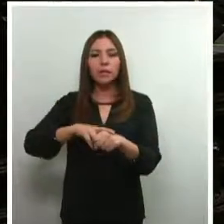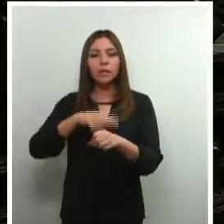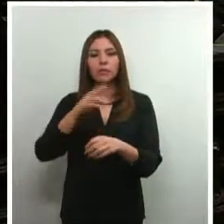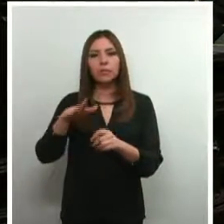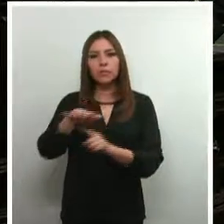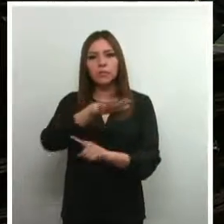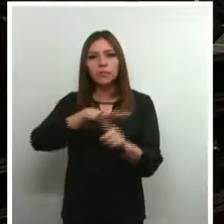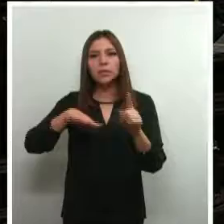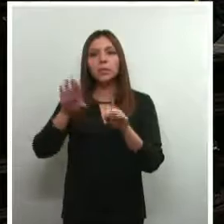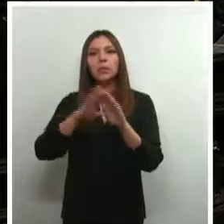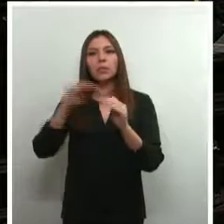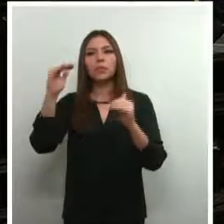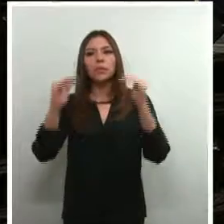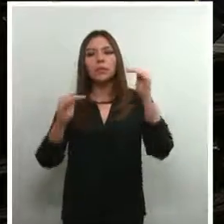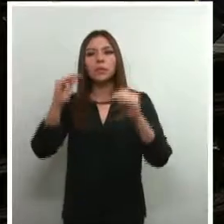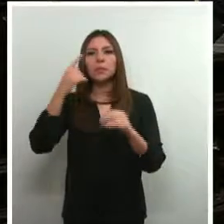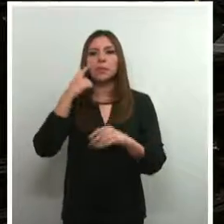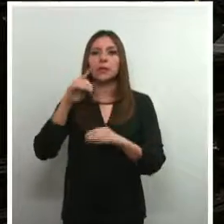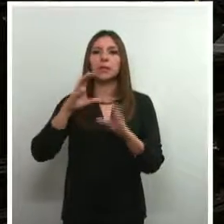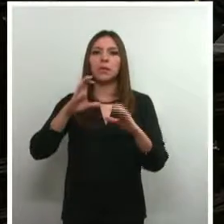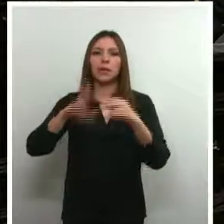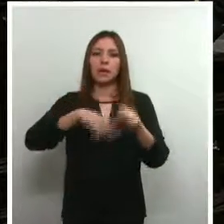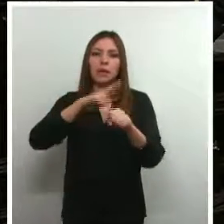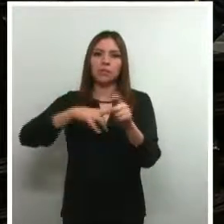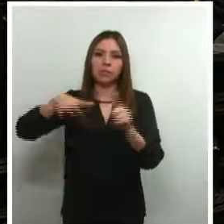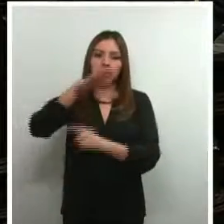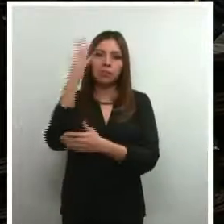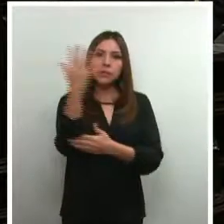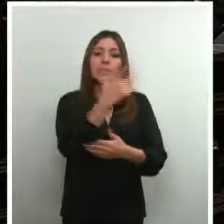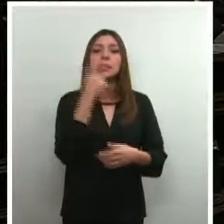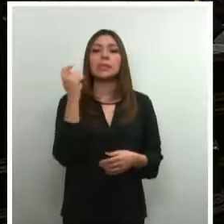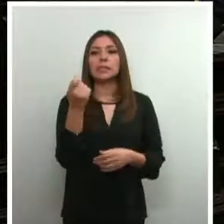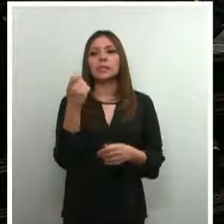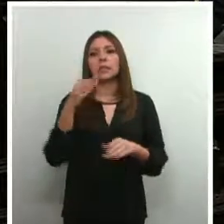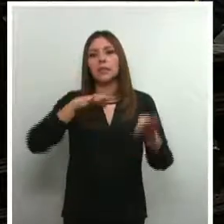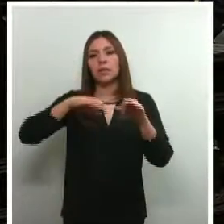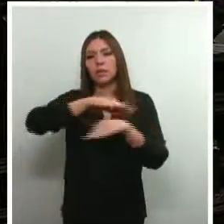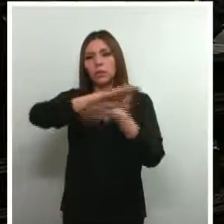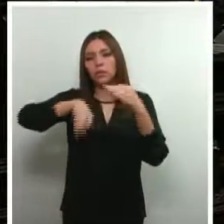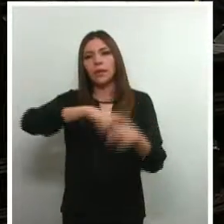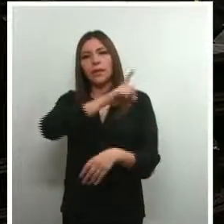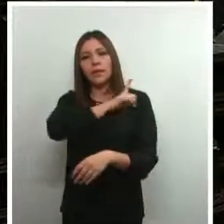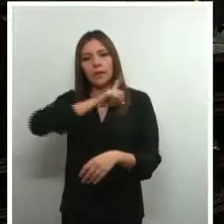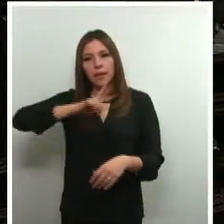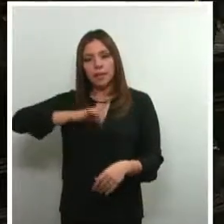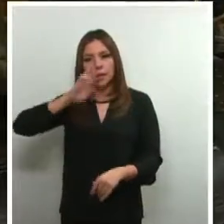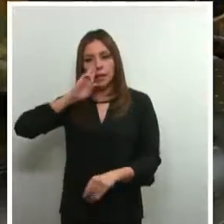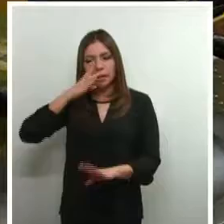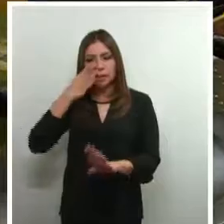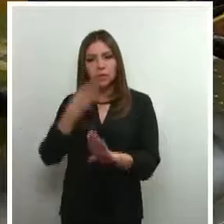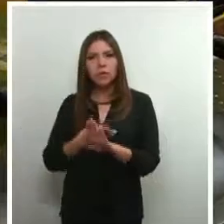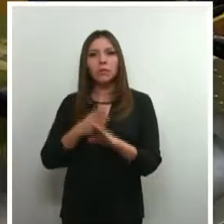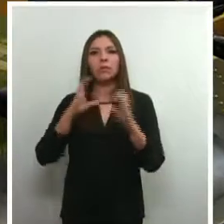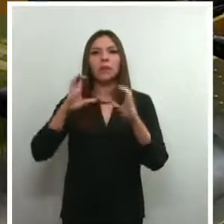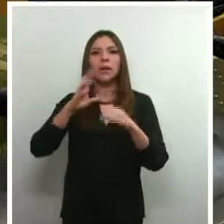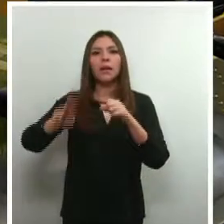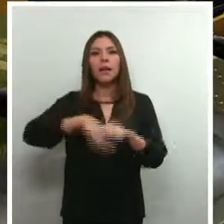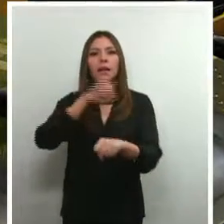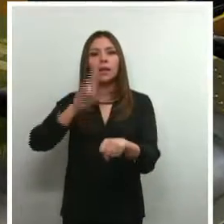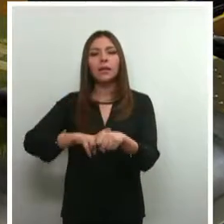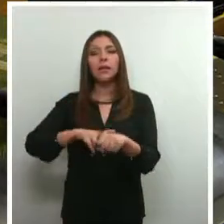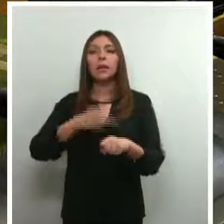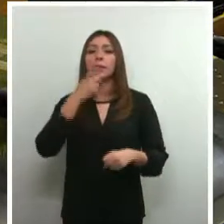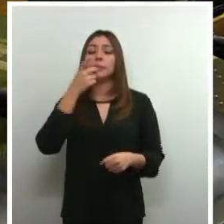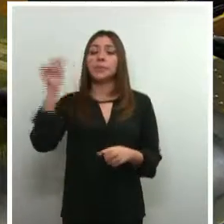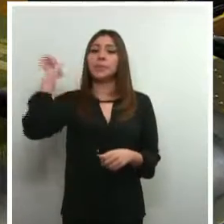equilibrio ecológico es una tarea de todos. Tenemos que ser responsables del medio ambiente. Decía Luis